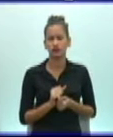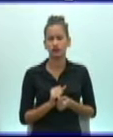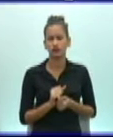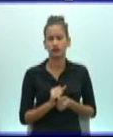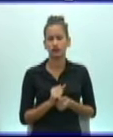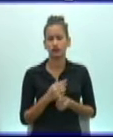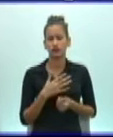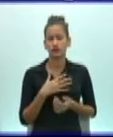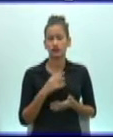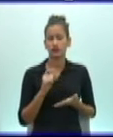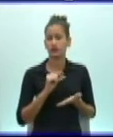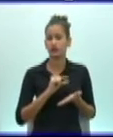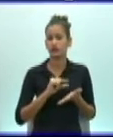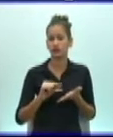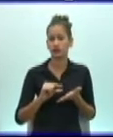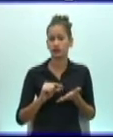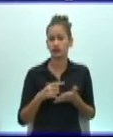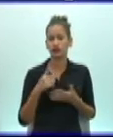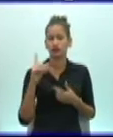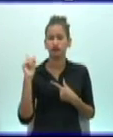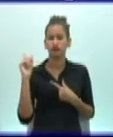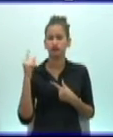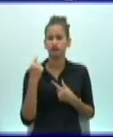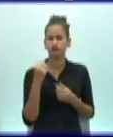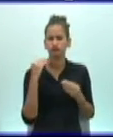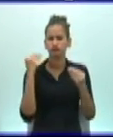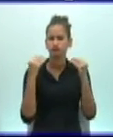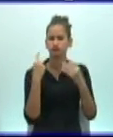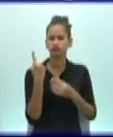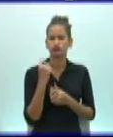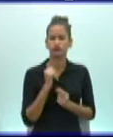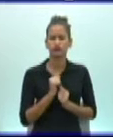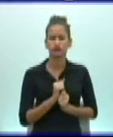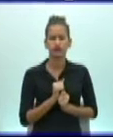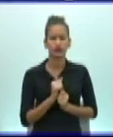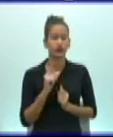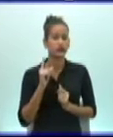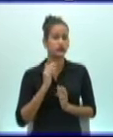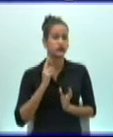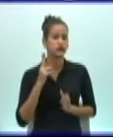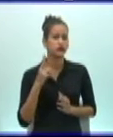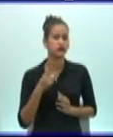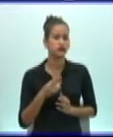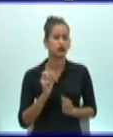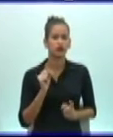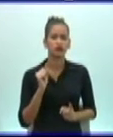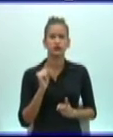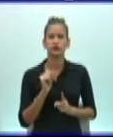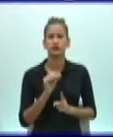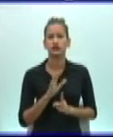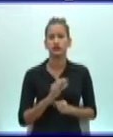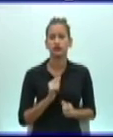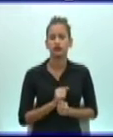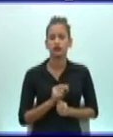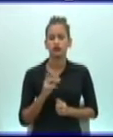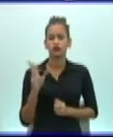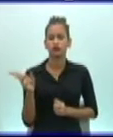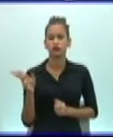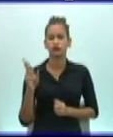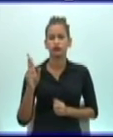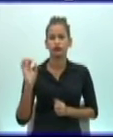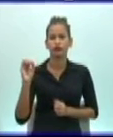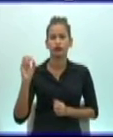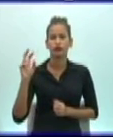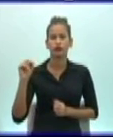mi verso es como un puñal. Este verso que está indicando o comenzando con un pronombre posesivo